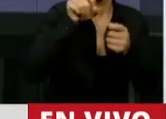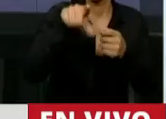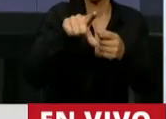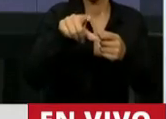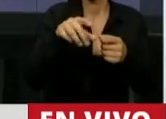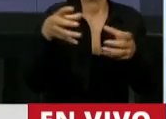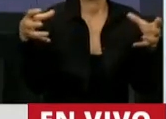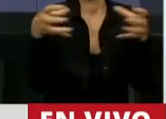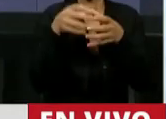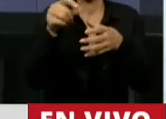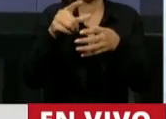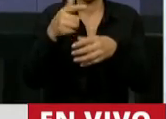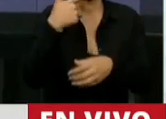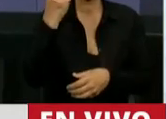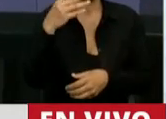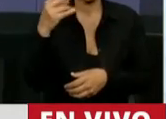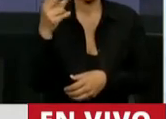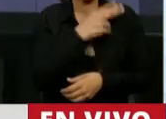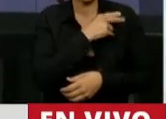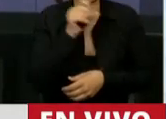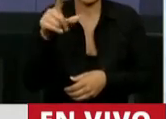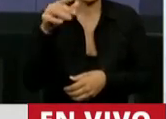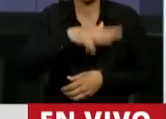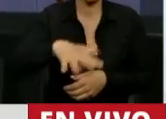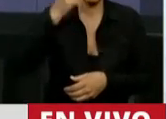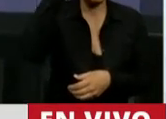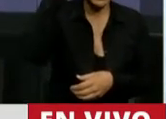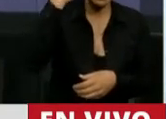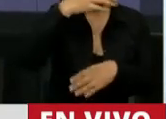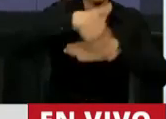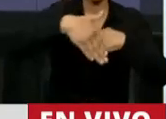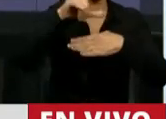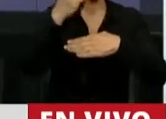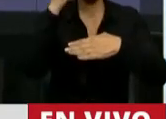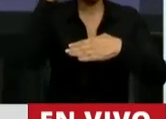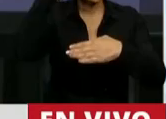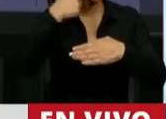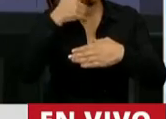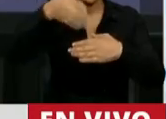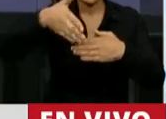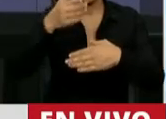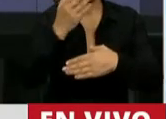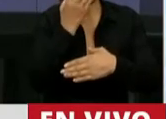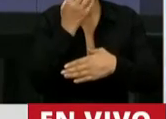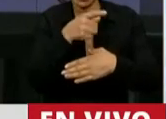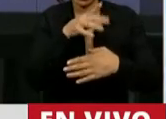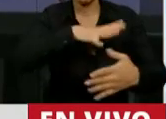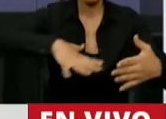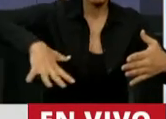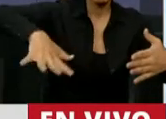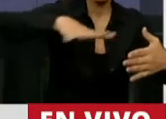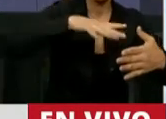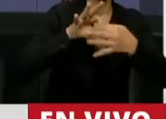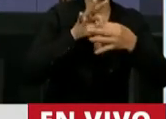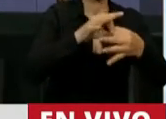Aérea en Palermo, Lugones y Sarmiento, para quien no lo conoce. Ese predio pertenece al Estado